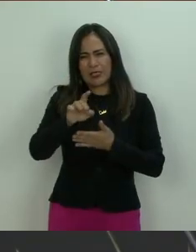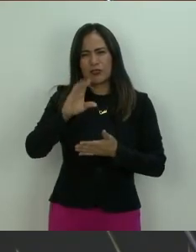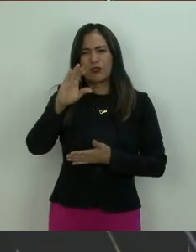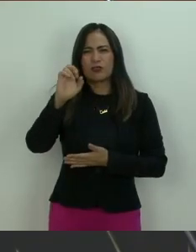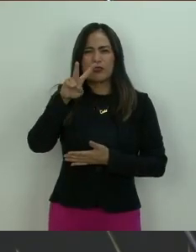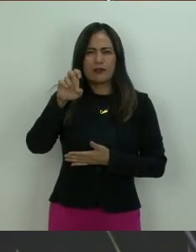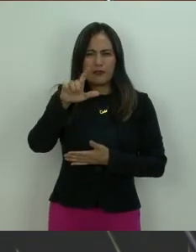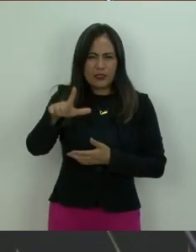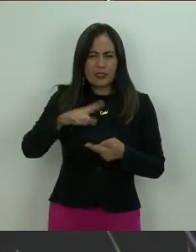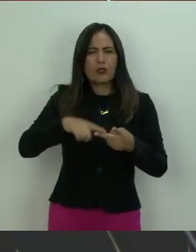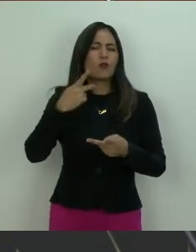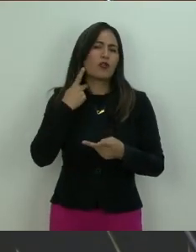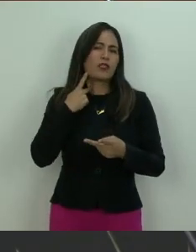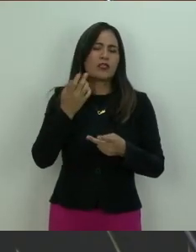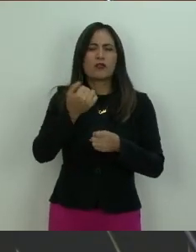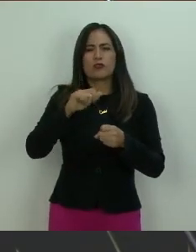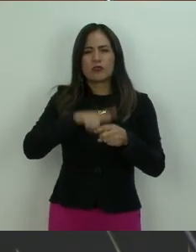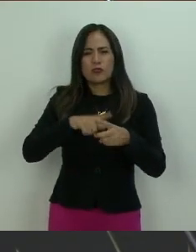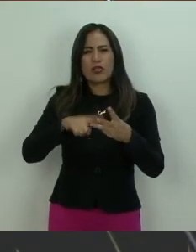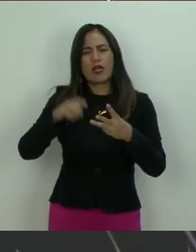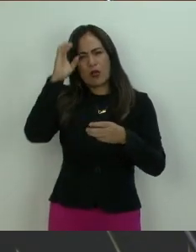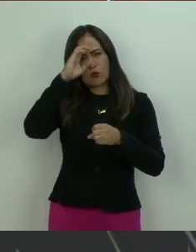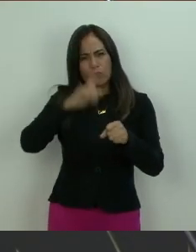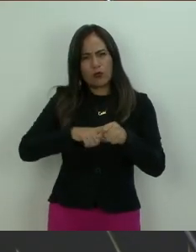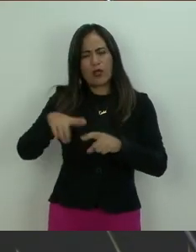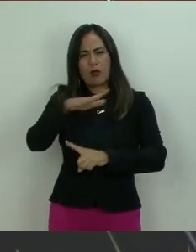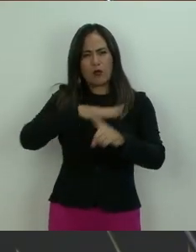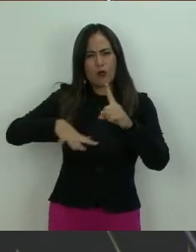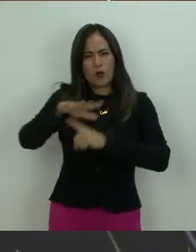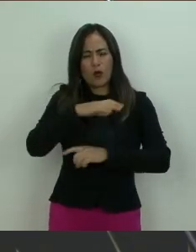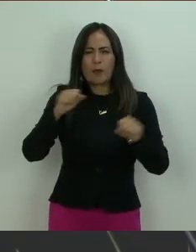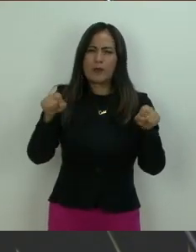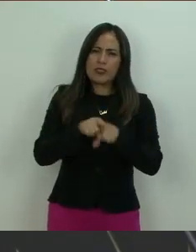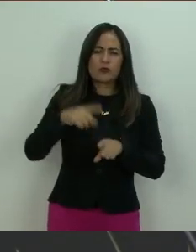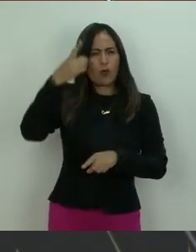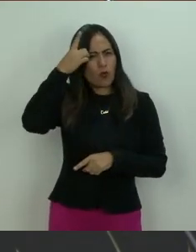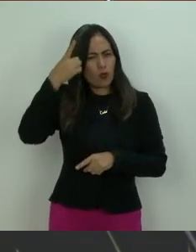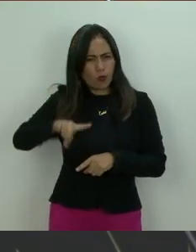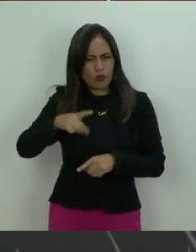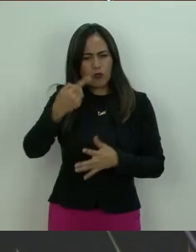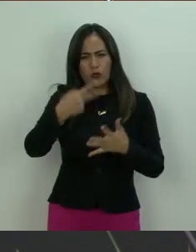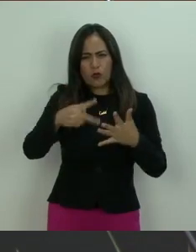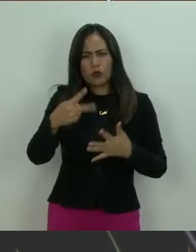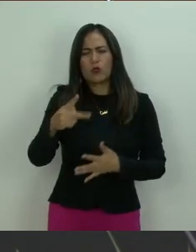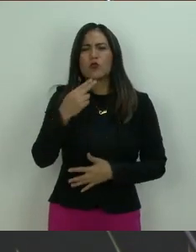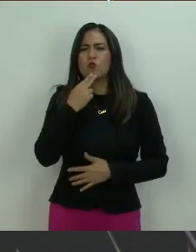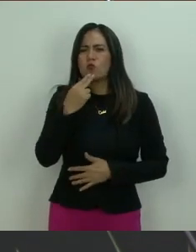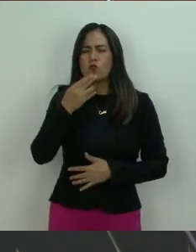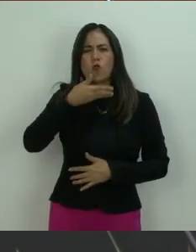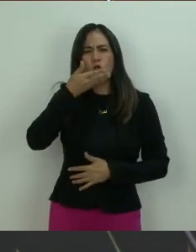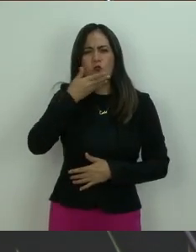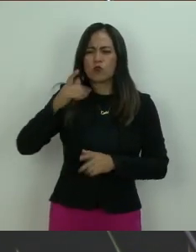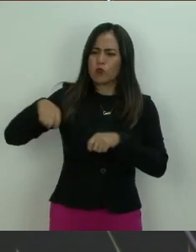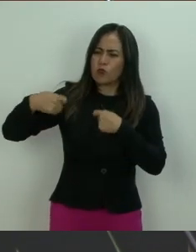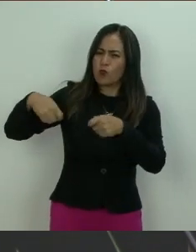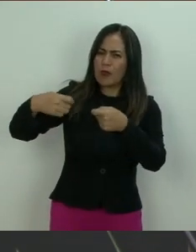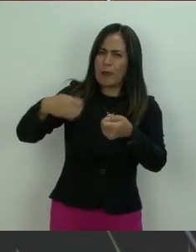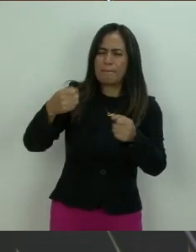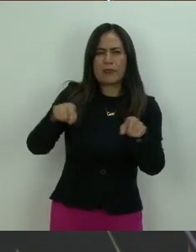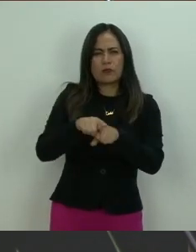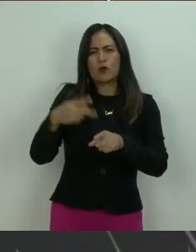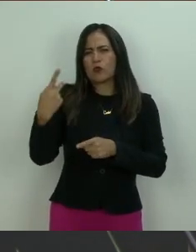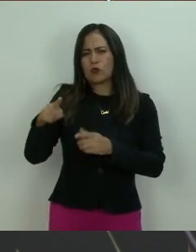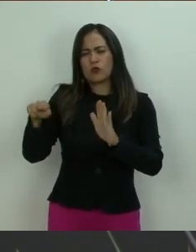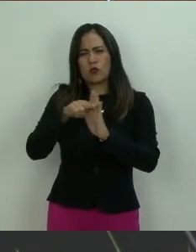políticos, sociales, culturales, ambientales y de propiedad que atiendan a sus usos y costumbres, así como a sus sistemas normativos